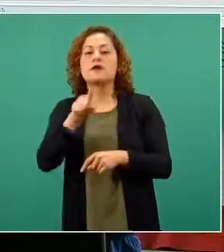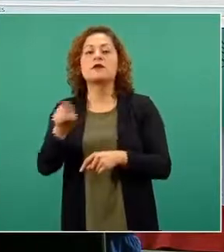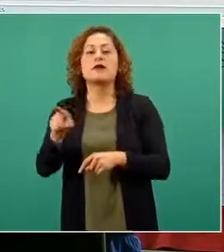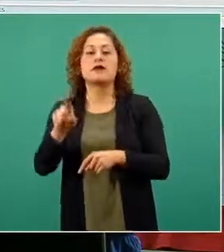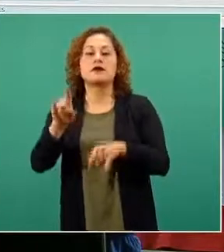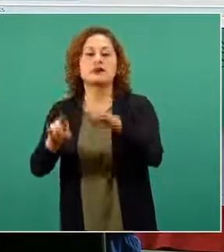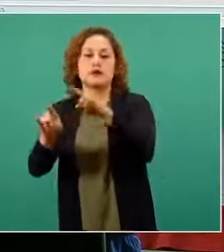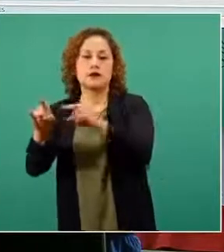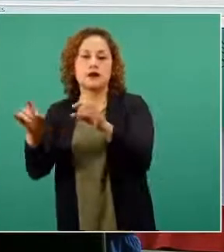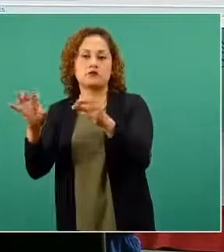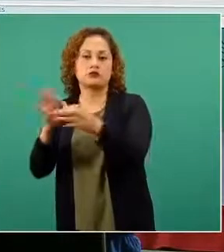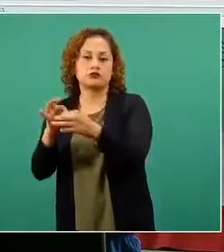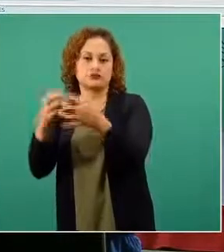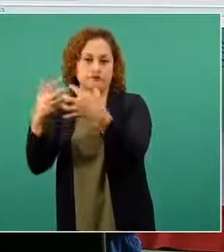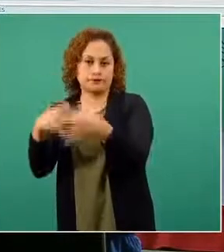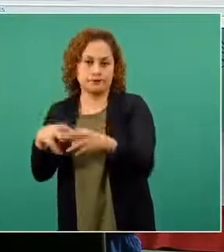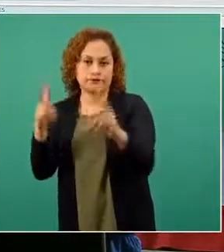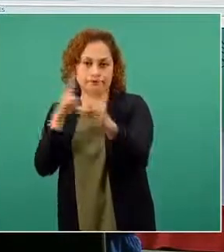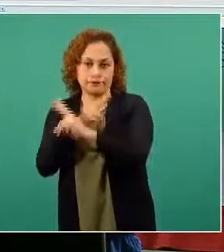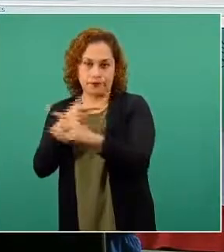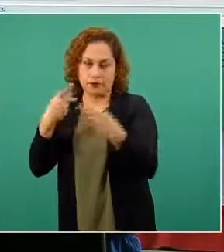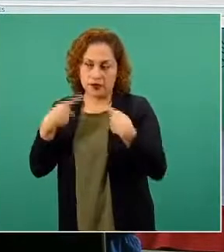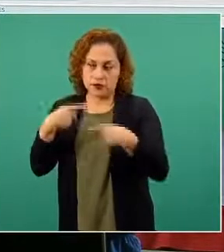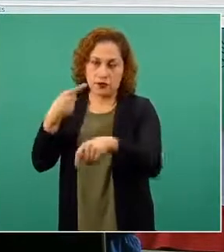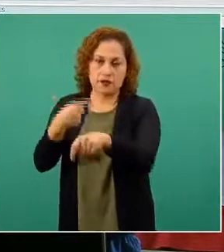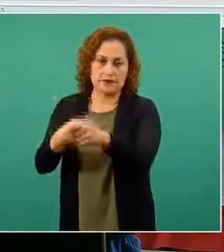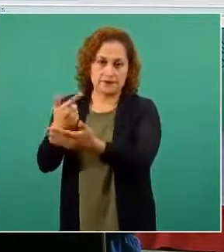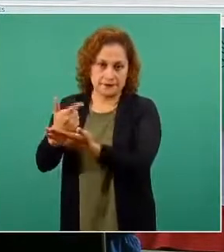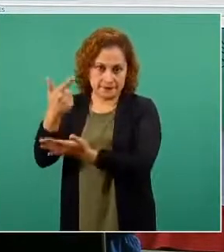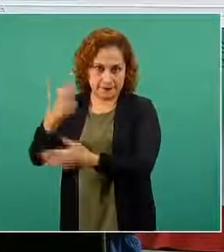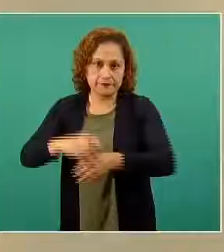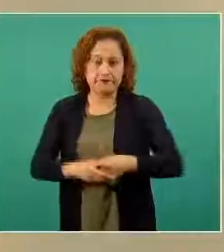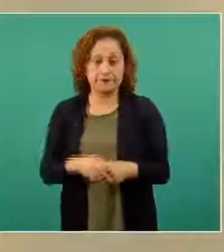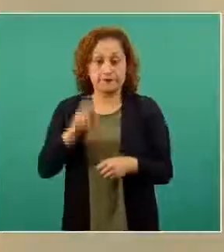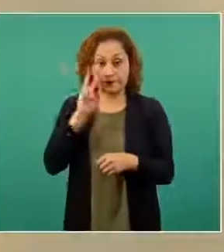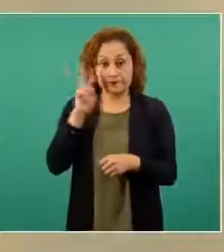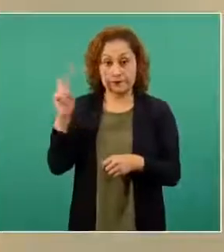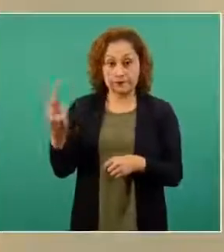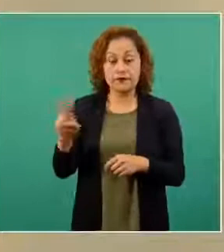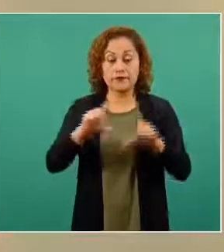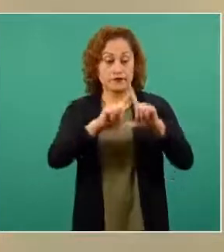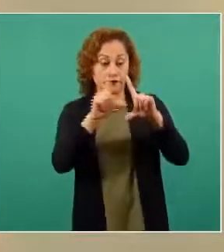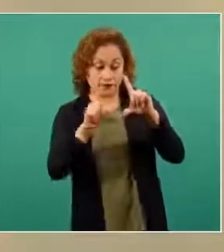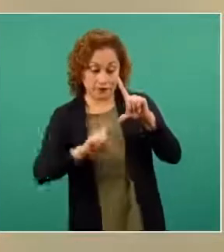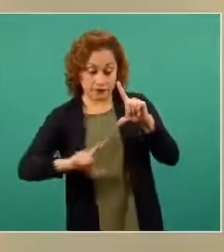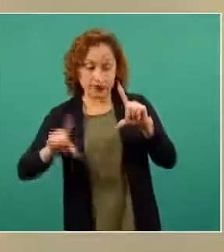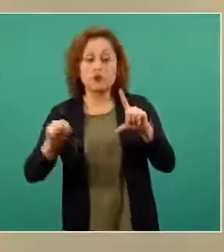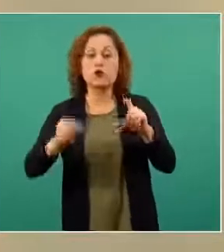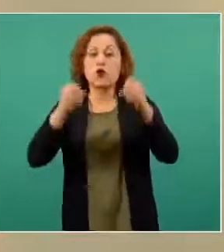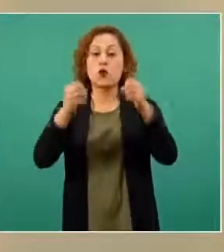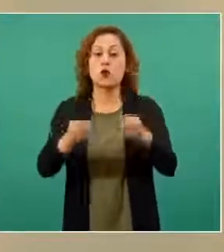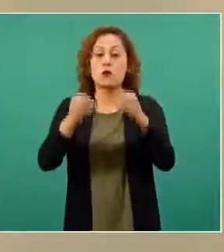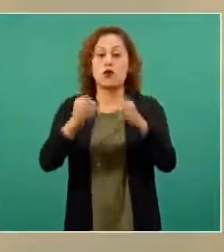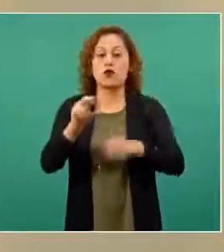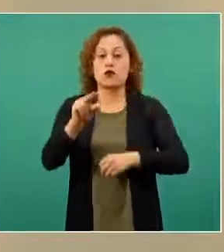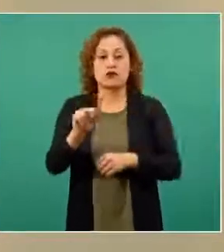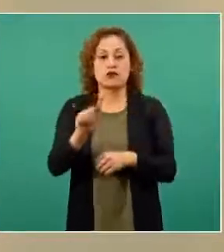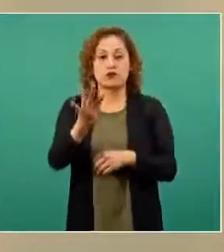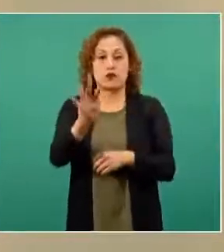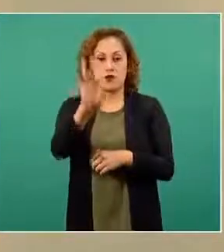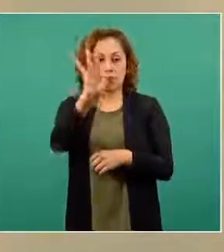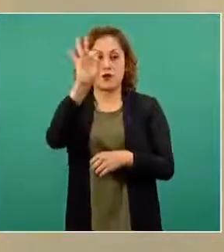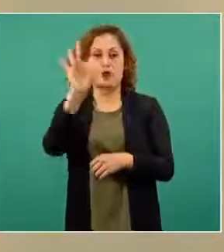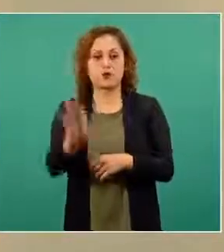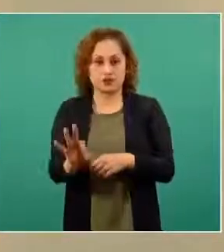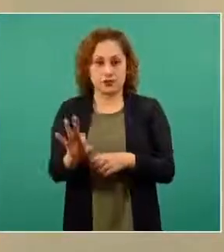con camas con ventilador. Observamos una reducción de ocupación nacional del 84%, pero esto recordemos que es